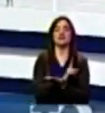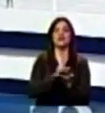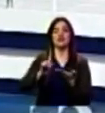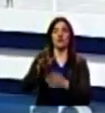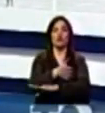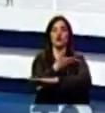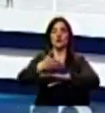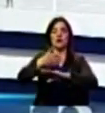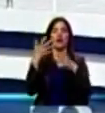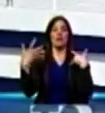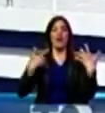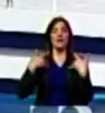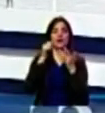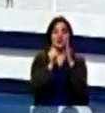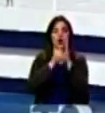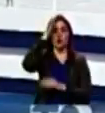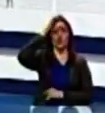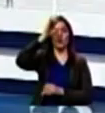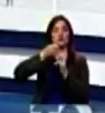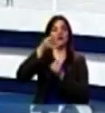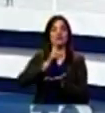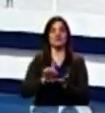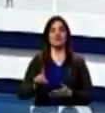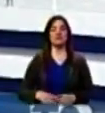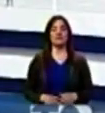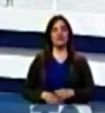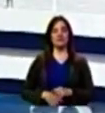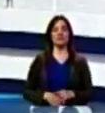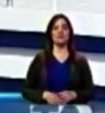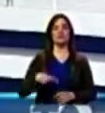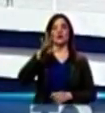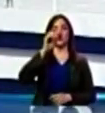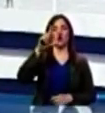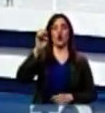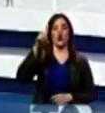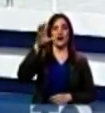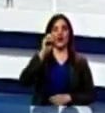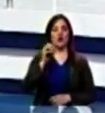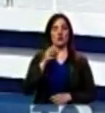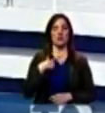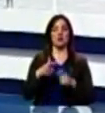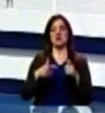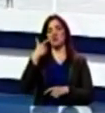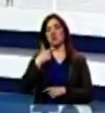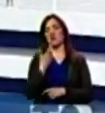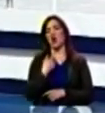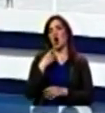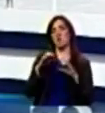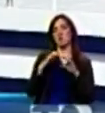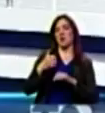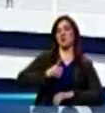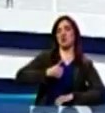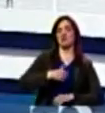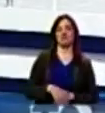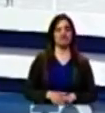teatro son parte de nuestra agenda cultural para este fin de semana. En Casa Toledo se presentará el monólogo Mi despedida de casada, una